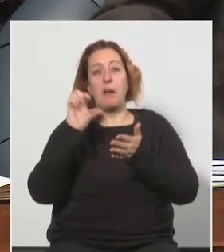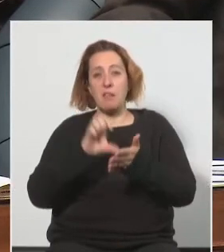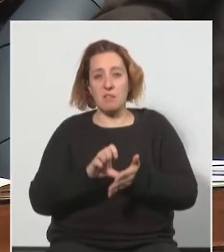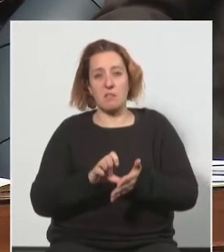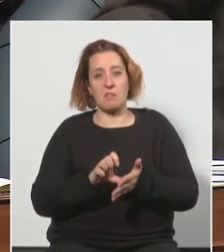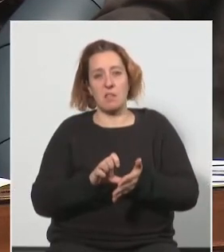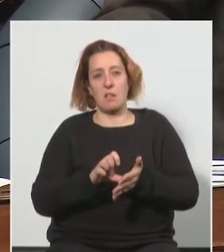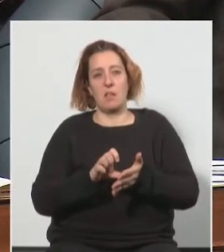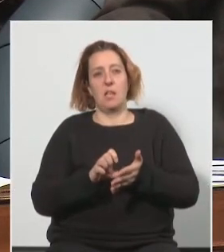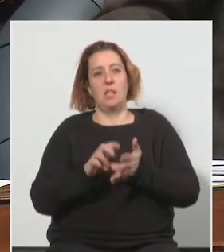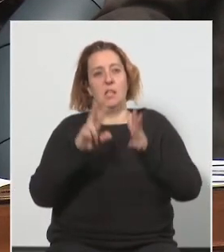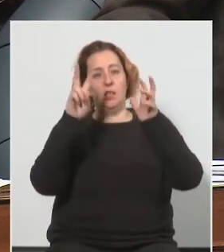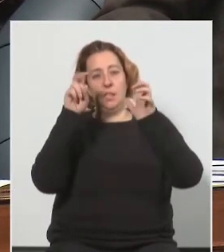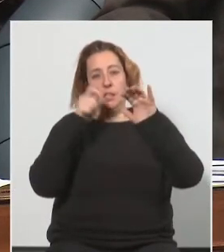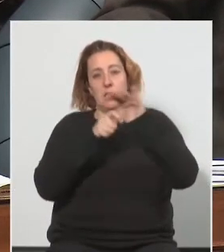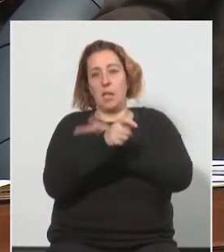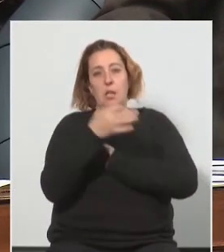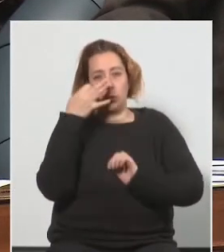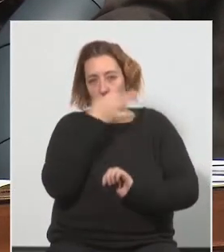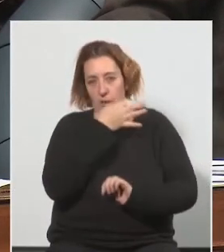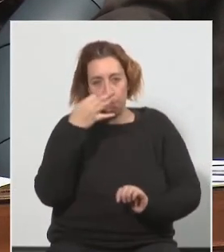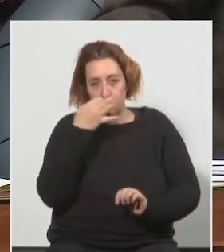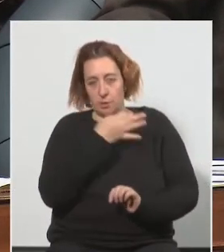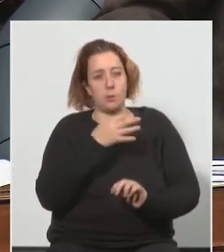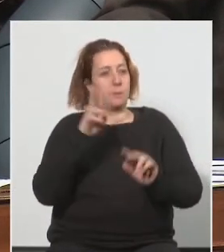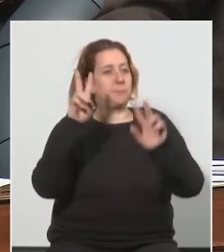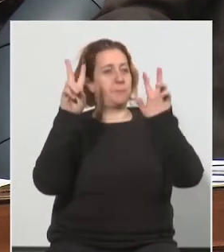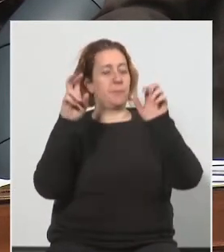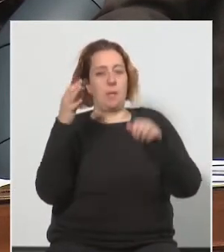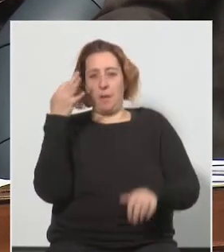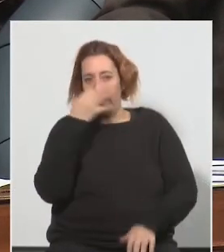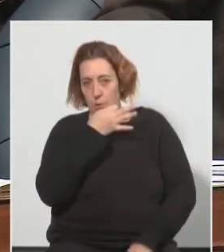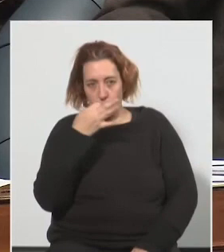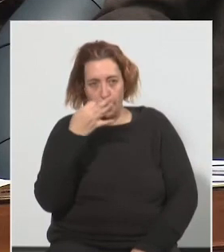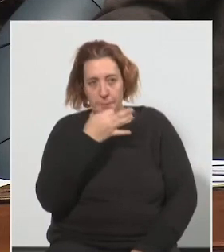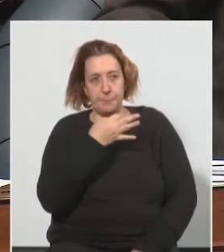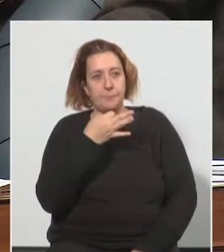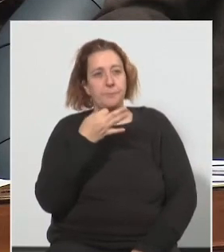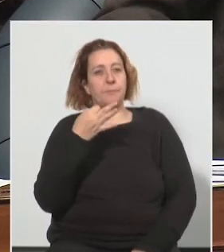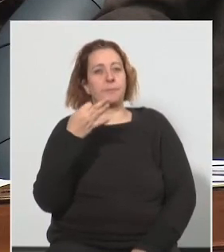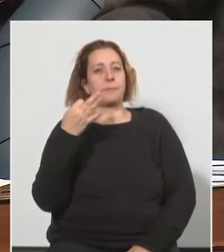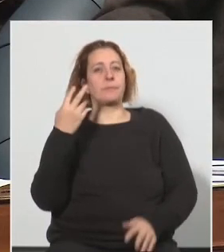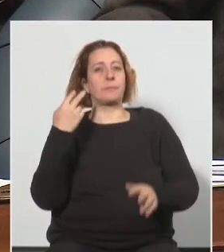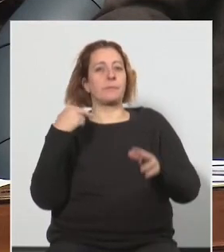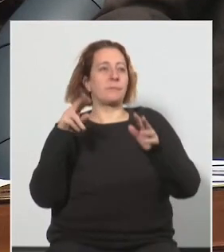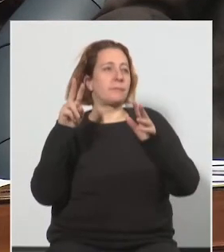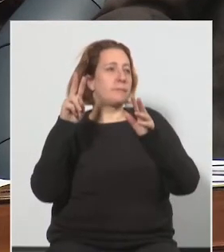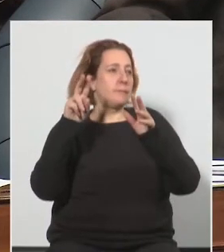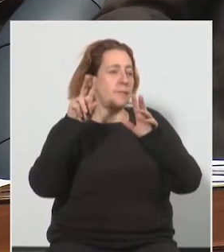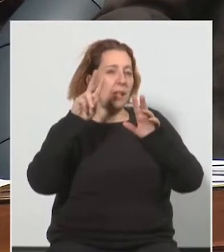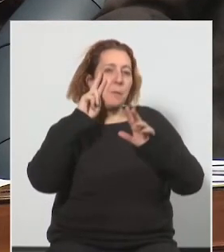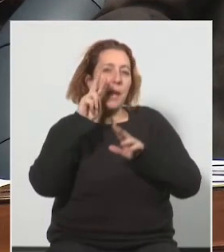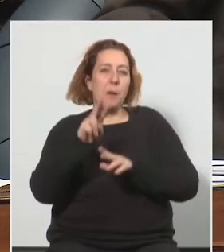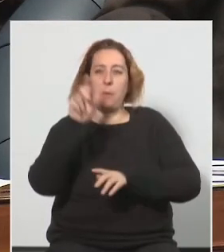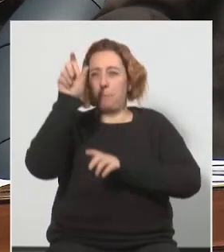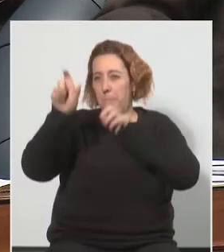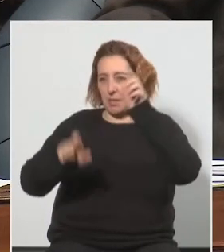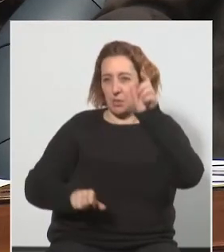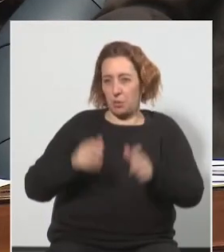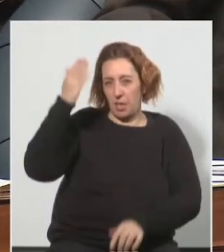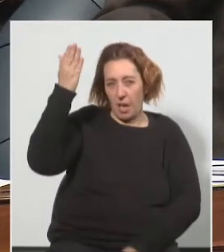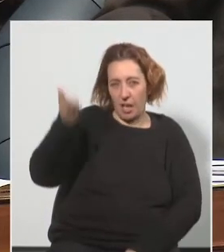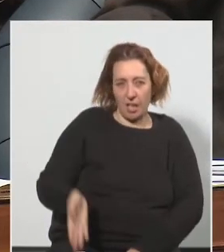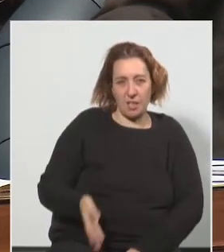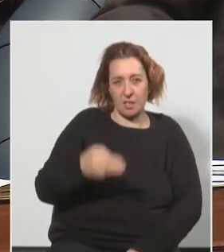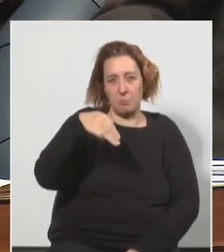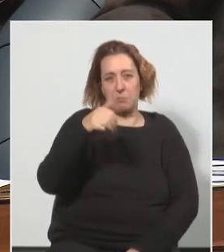país en materia de narcotráfico, en materia de droga, que aparezcan personajes como Marcet,